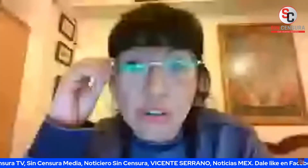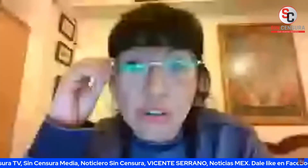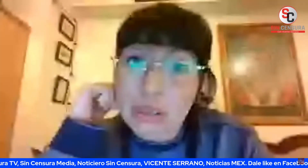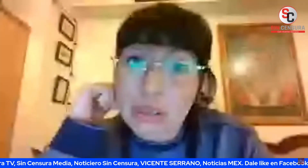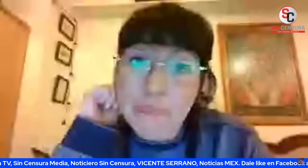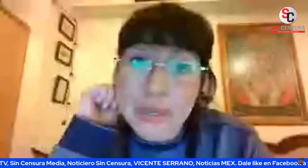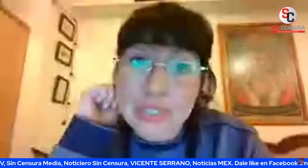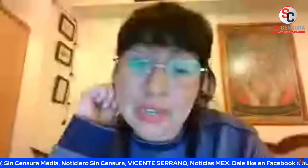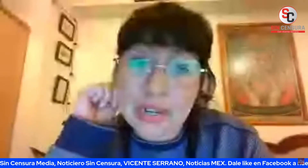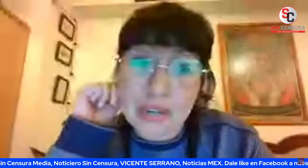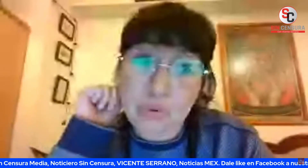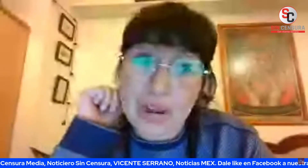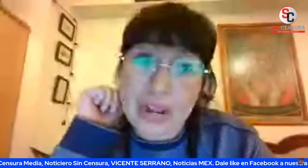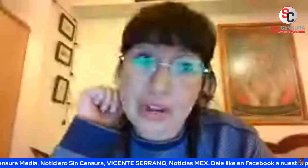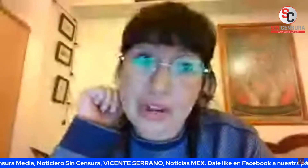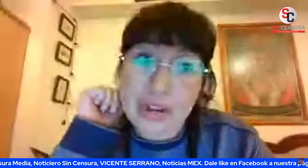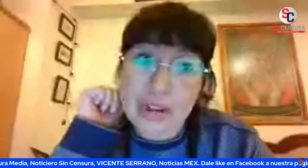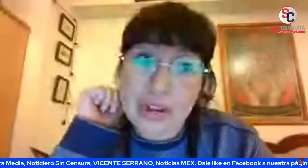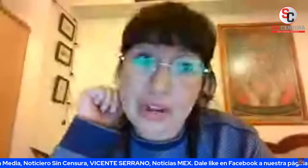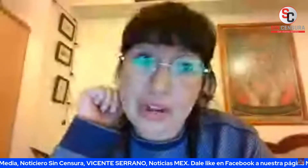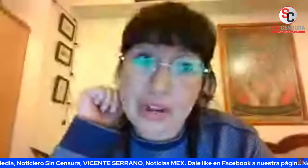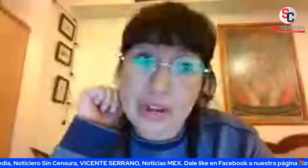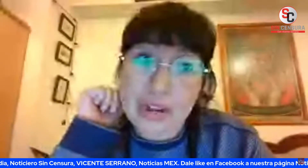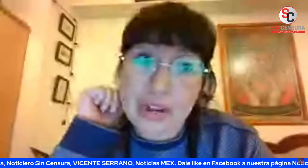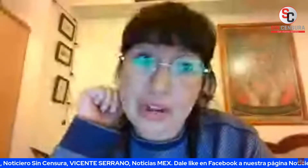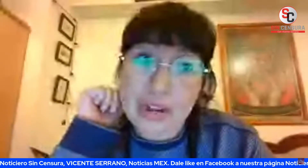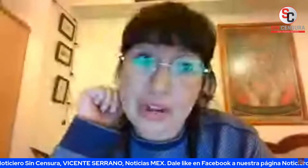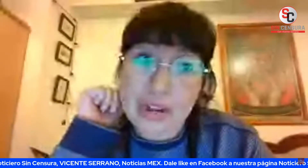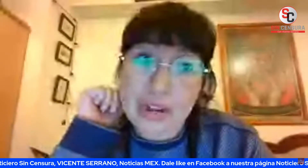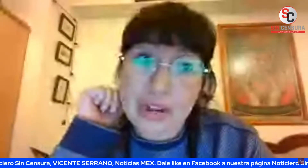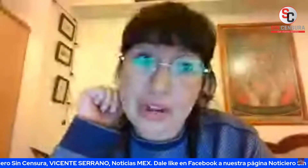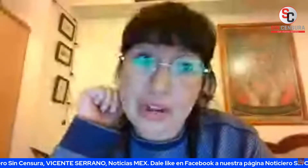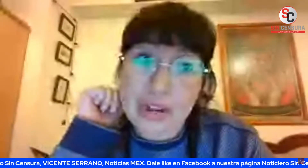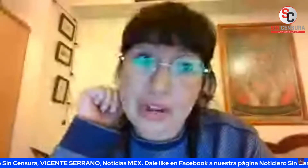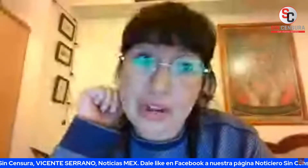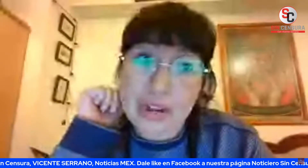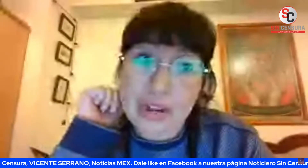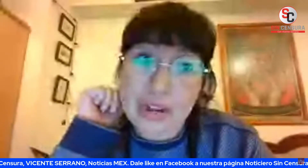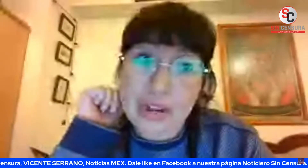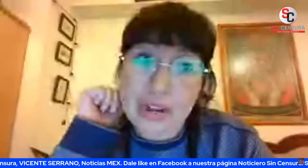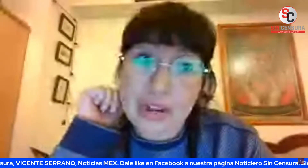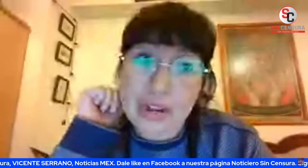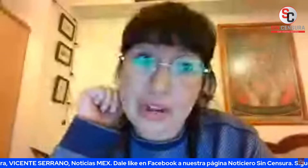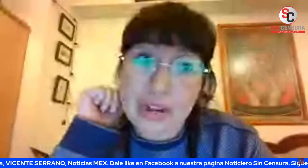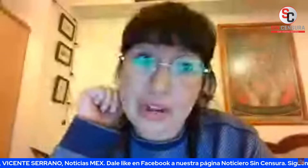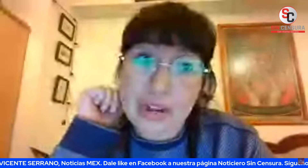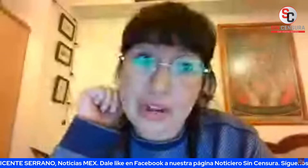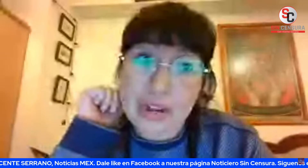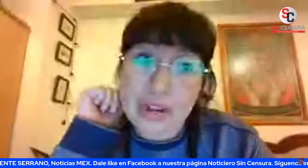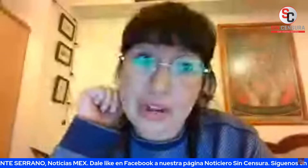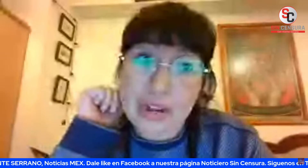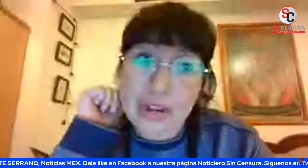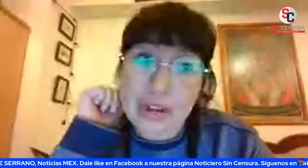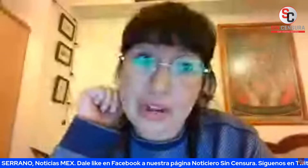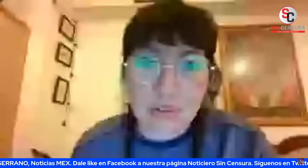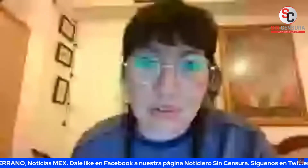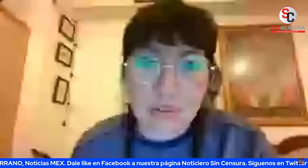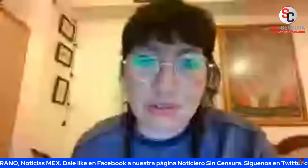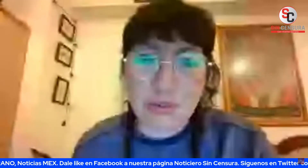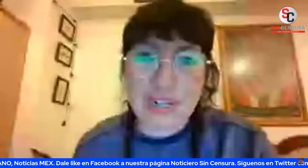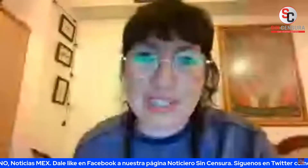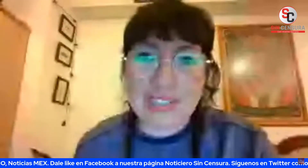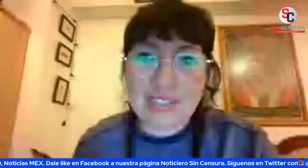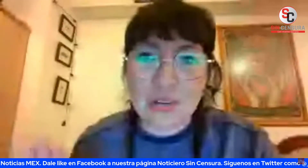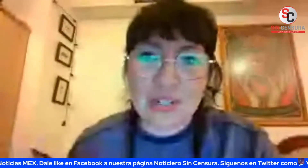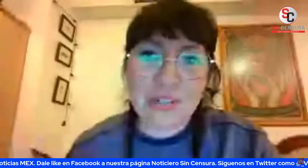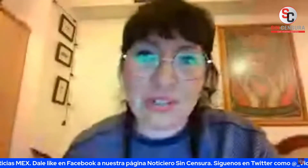jugar en nuestra contra en algún momento, el hecho de que la gente haya, y eso ha pasado con todos los gobiernos progresistas, y con eso cierro, el